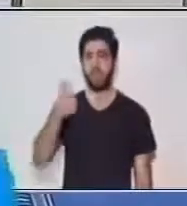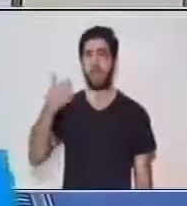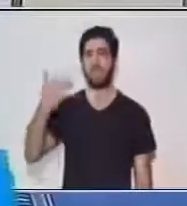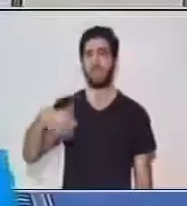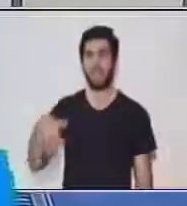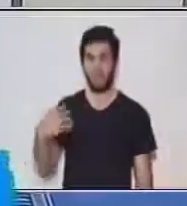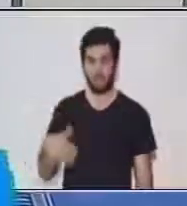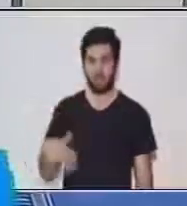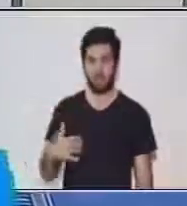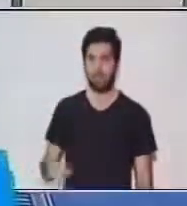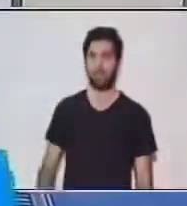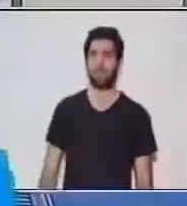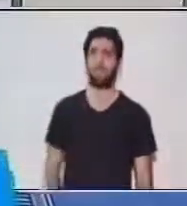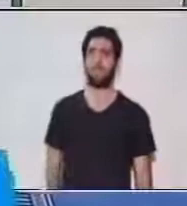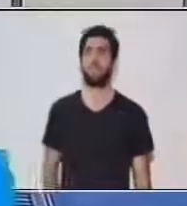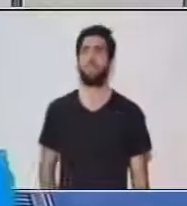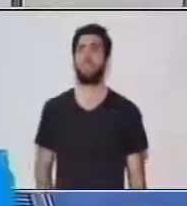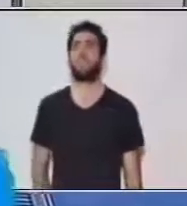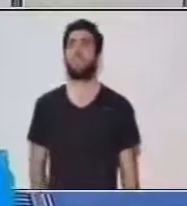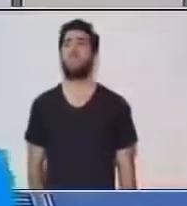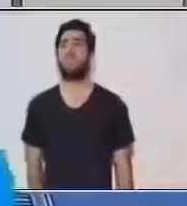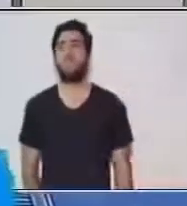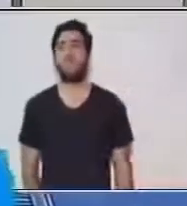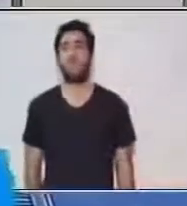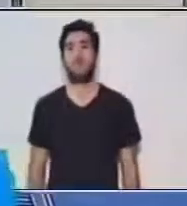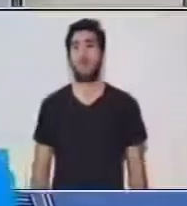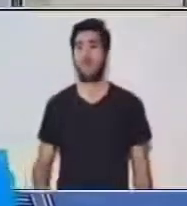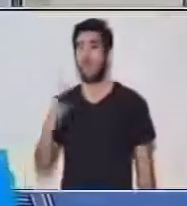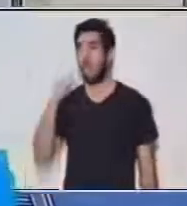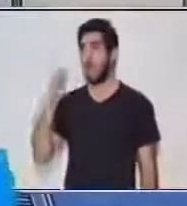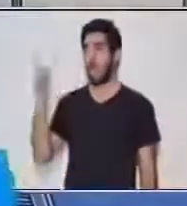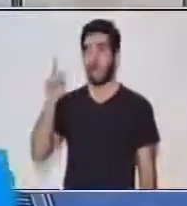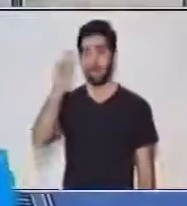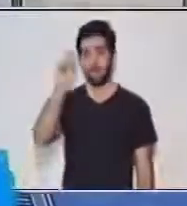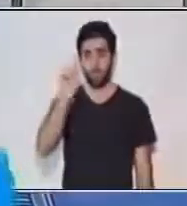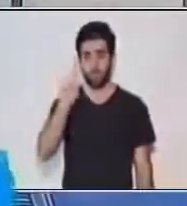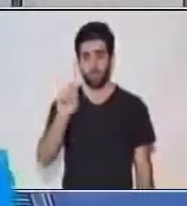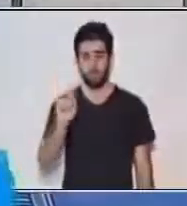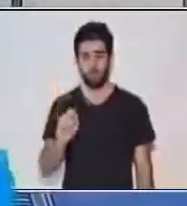Y recordemos que en los puntos de equilibrio,